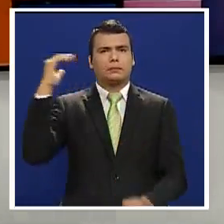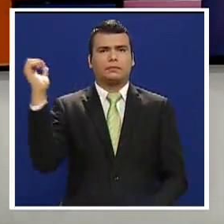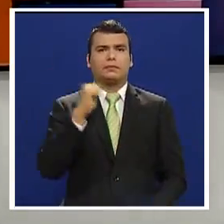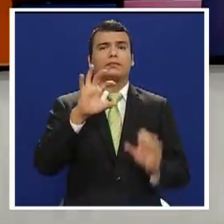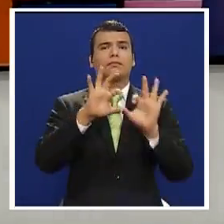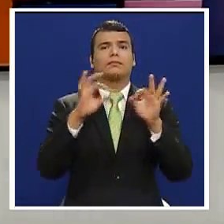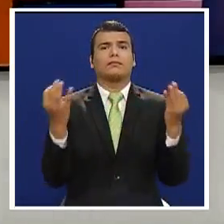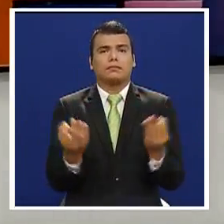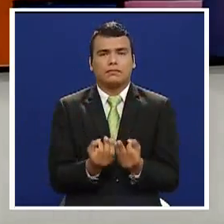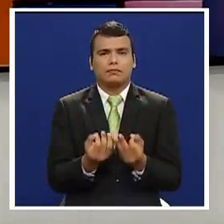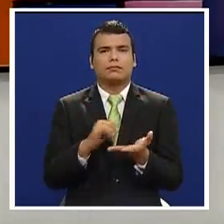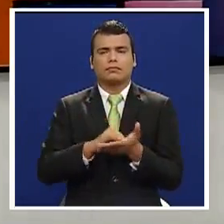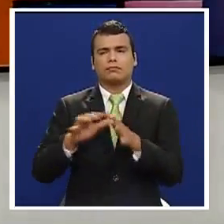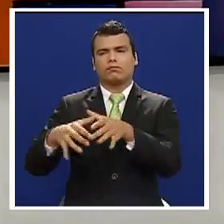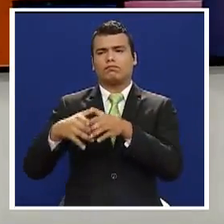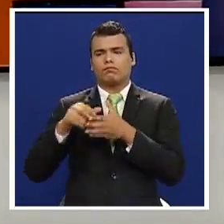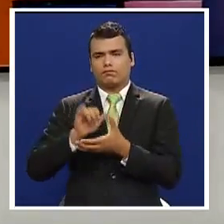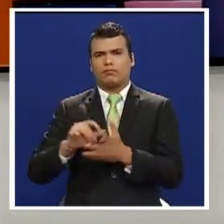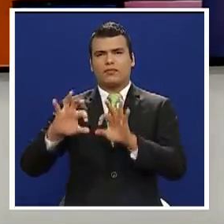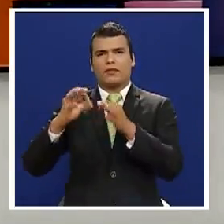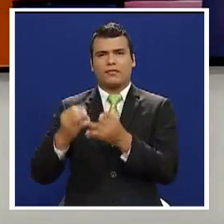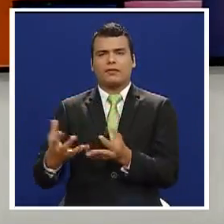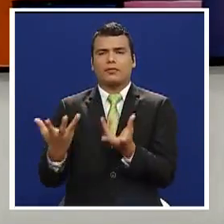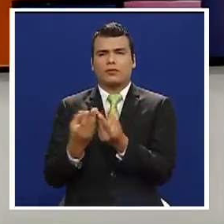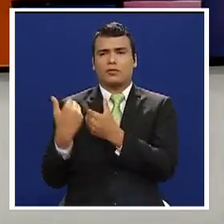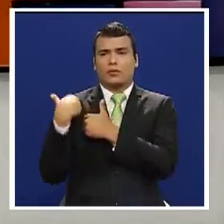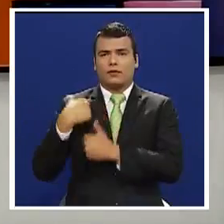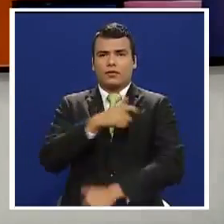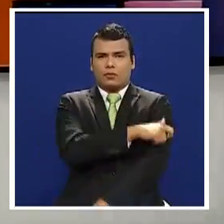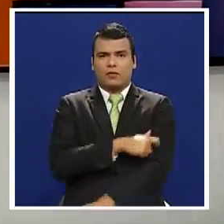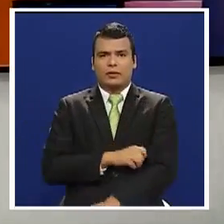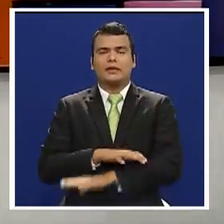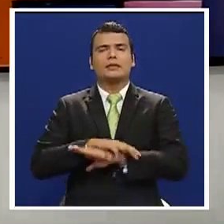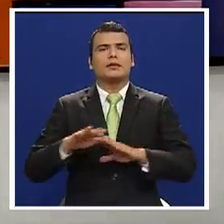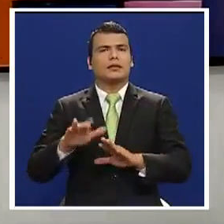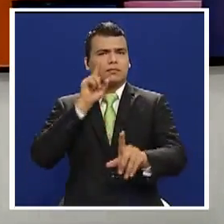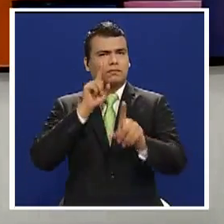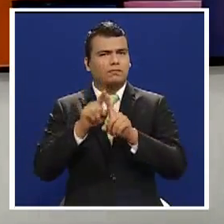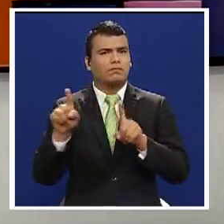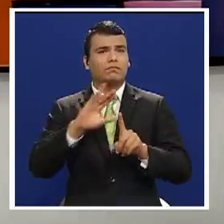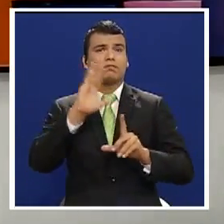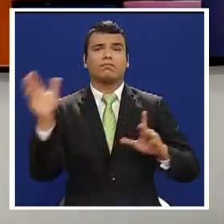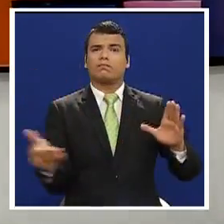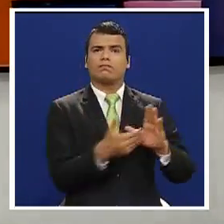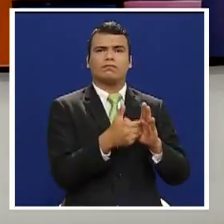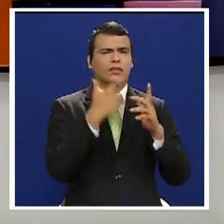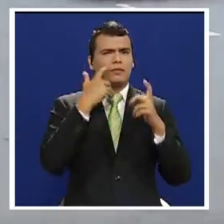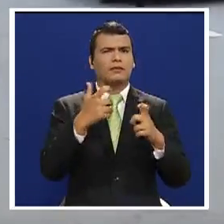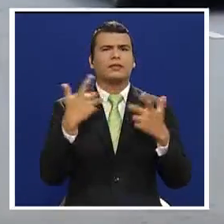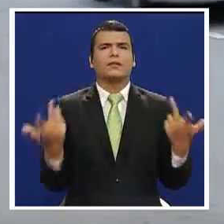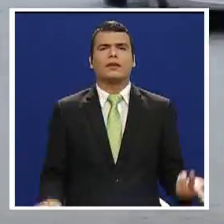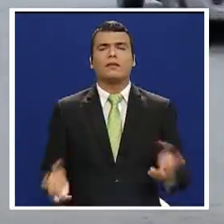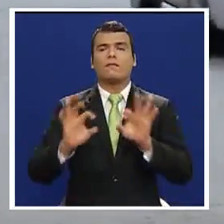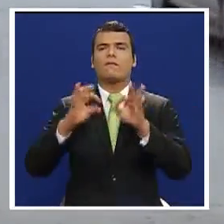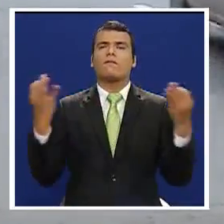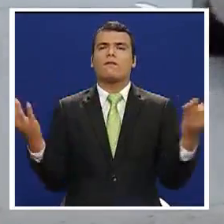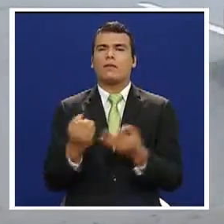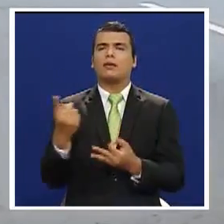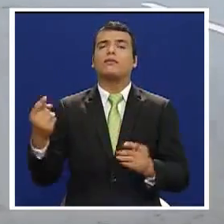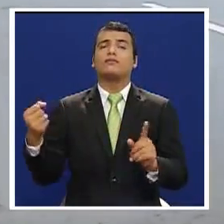537 hechos de maltrato intrafamiliar, lo que continúa prendiendo las alarmas. Tras el primer Consejo de Seguridad Especial de Género en el Valle, se han